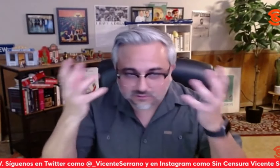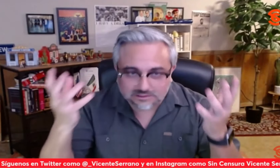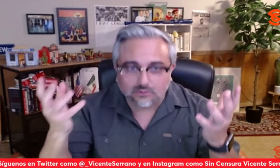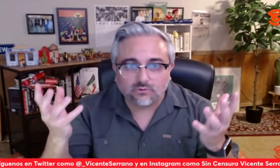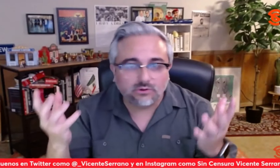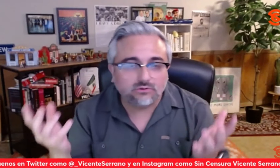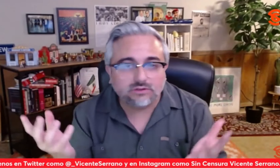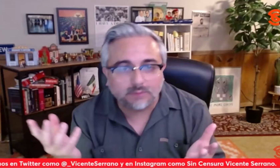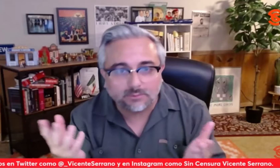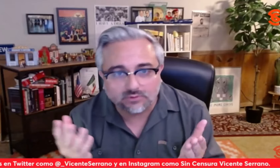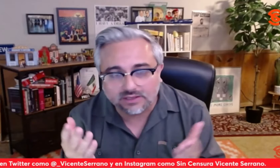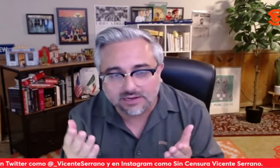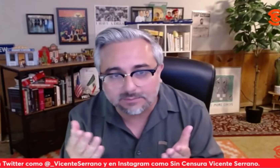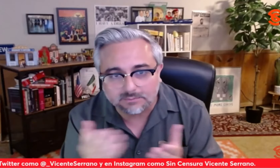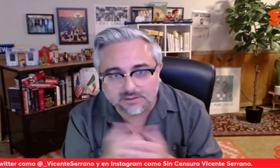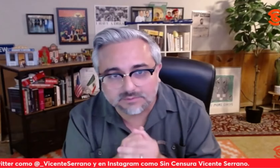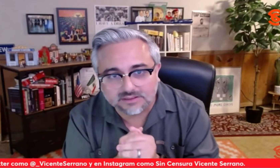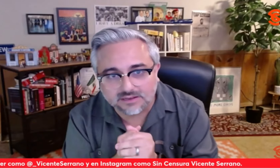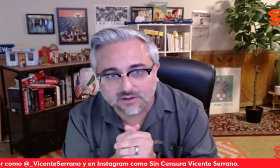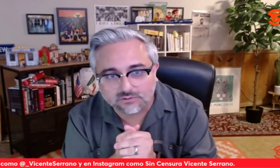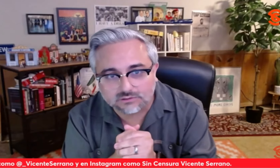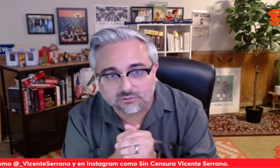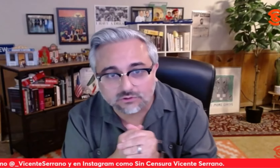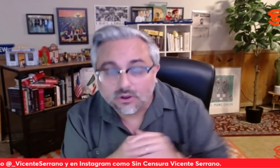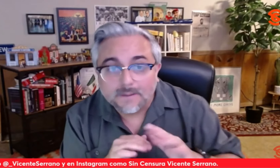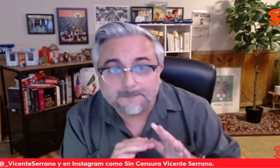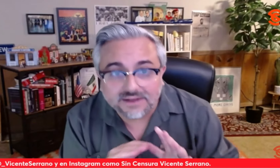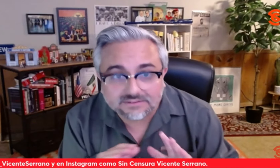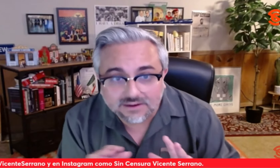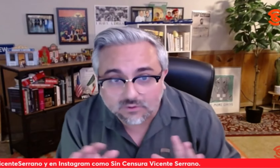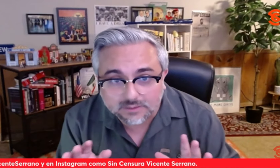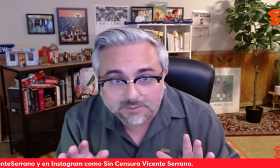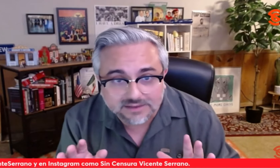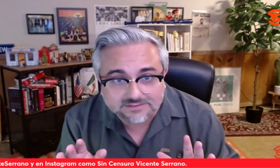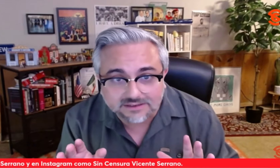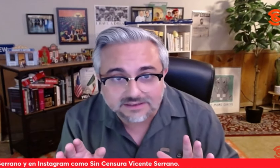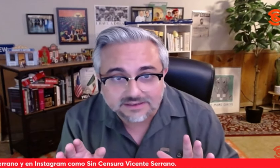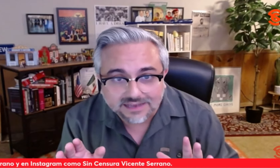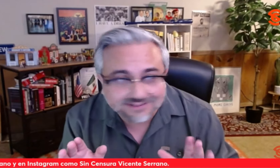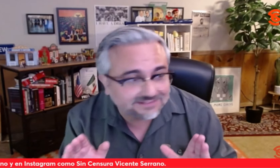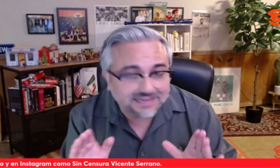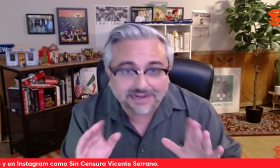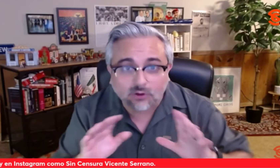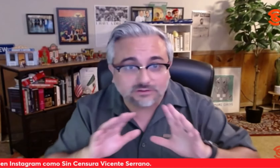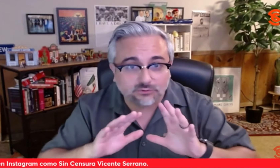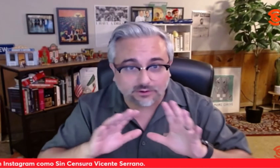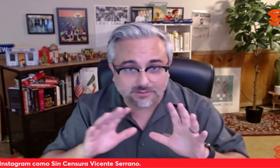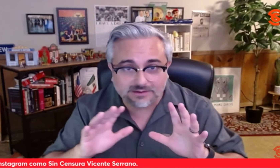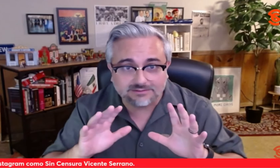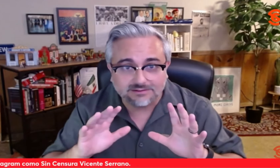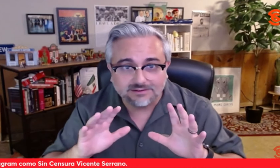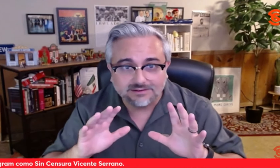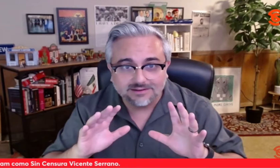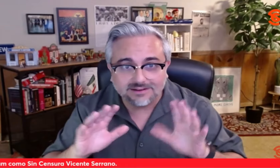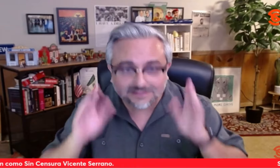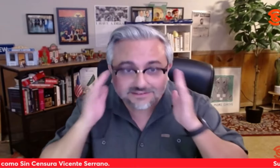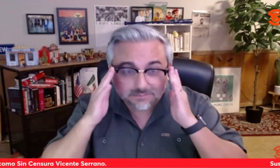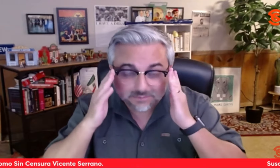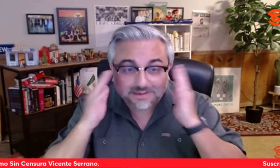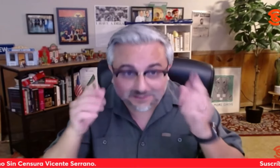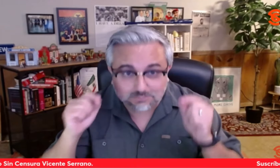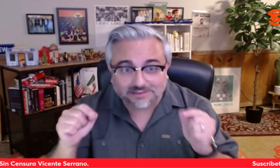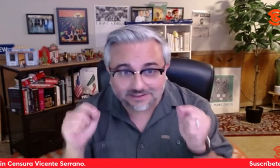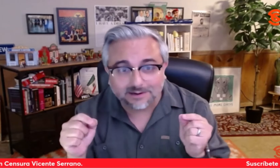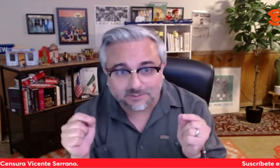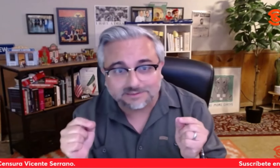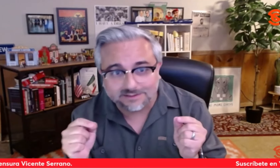desde los Estados Unidos, donde me protege la primera enmienda de la Constitución, pase lo que pase, ¿eh? Así dijera cosas horribles, aquí sí